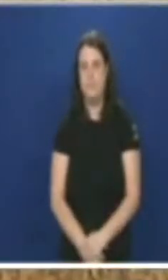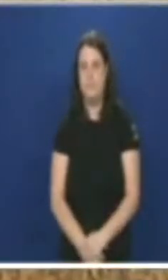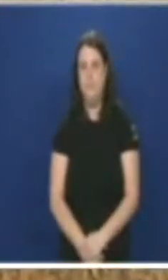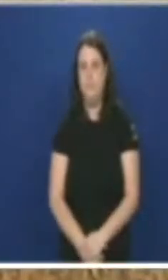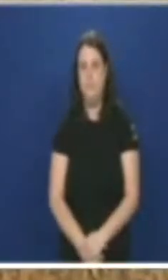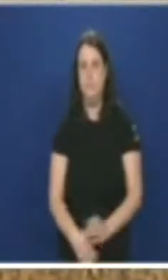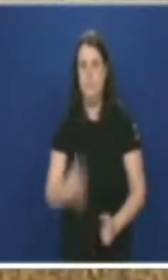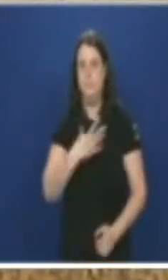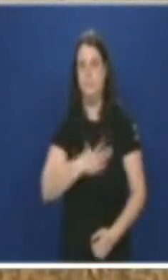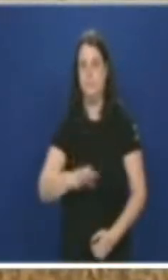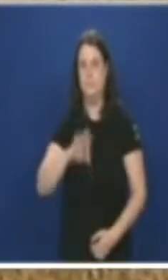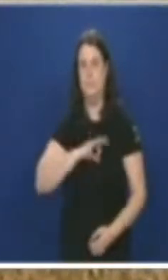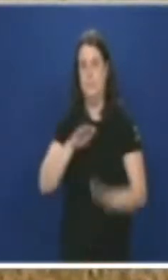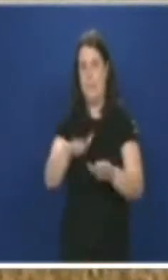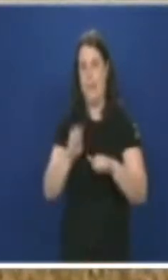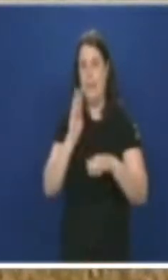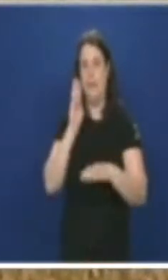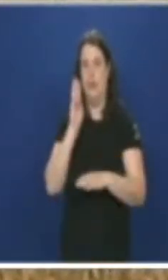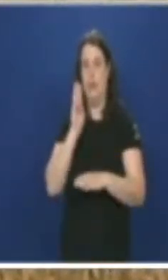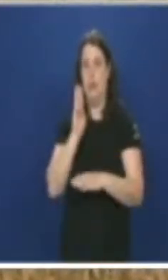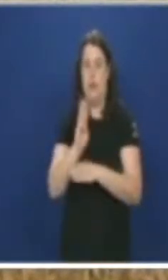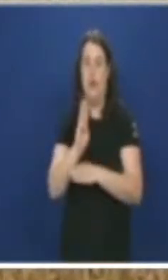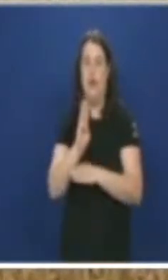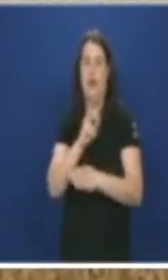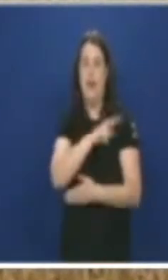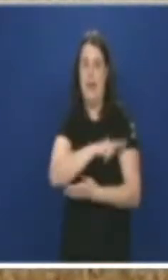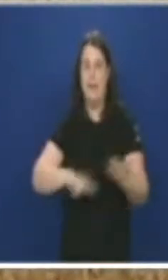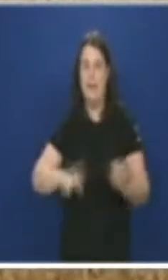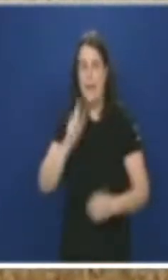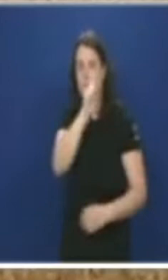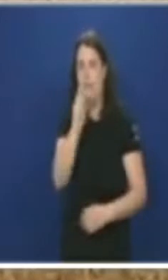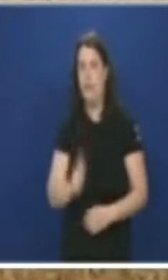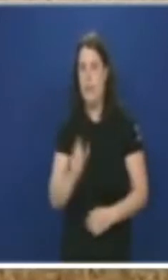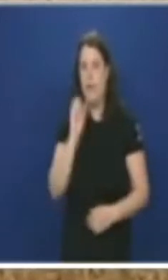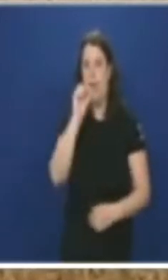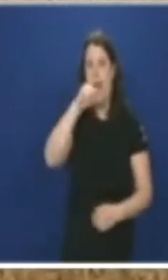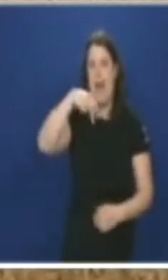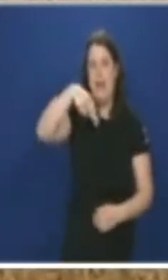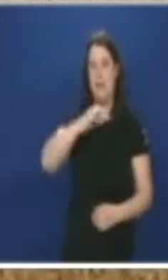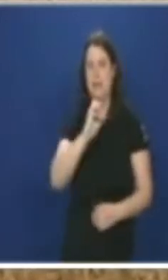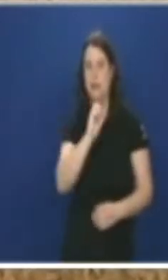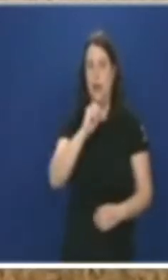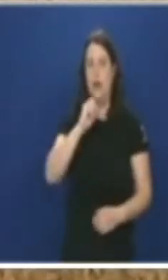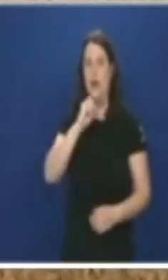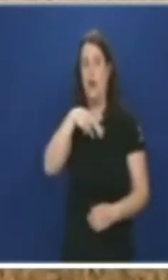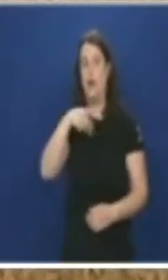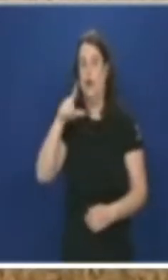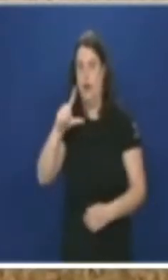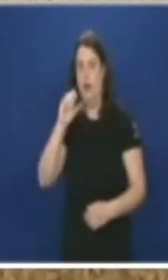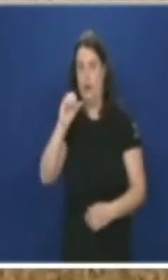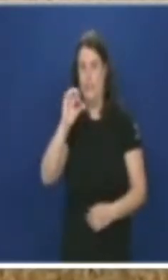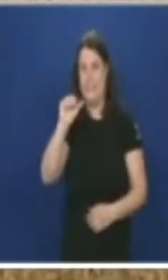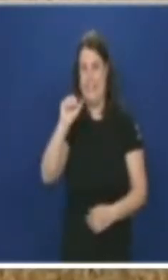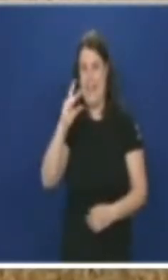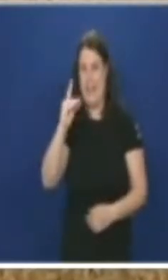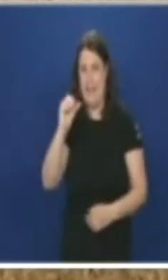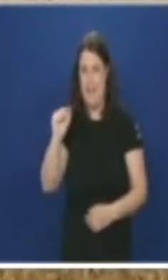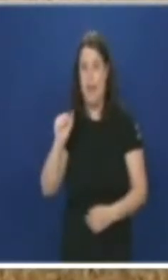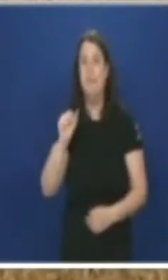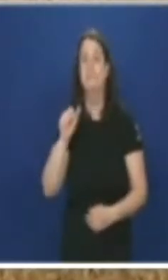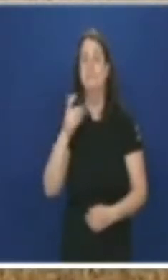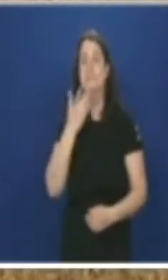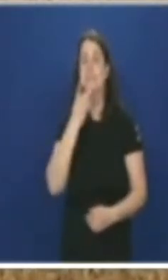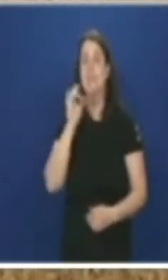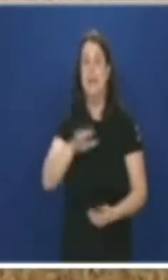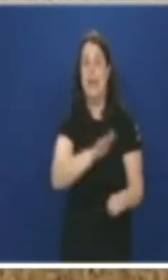Medalla do Parlamento de Galicia a Fundación Antón Losada Diéguez. Recolle a medalla na súa